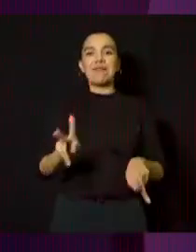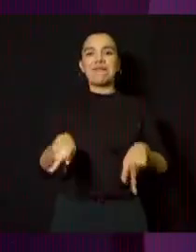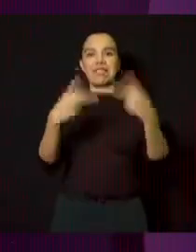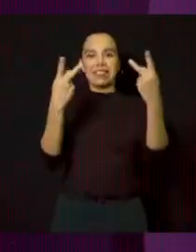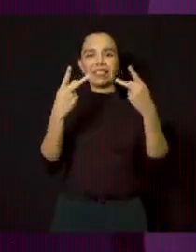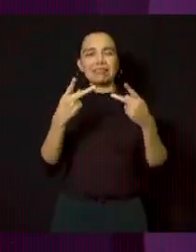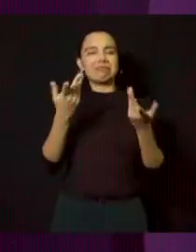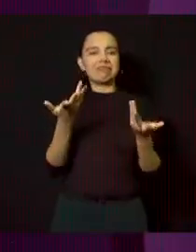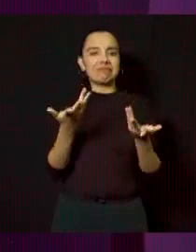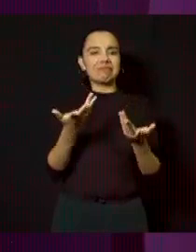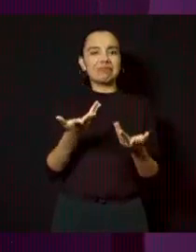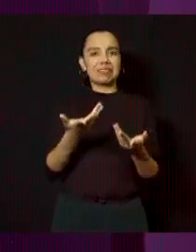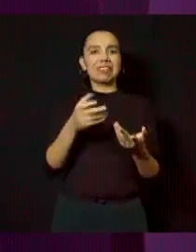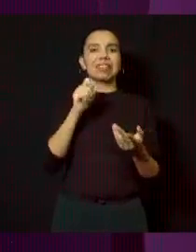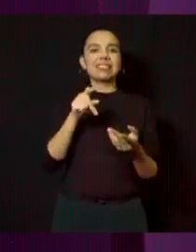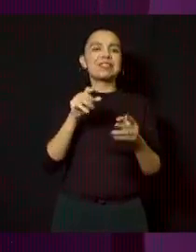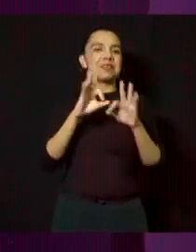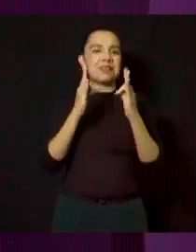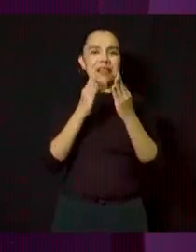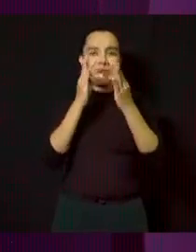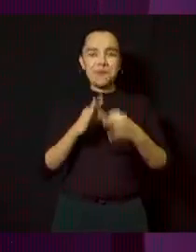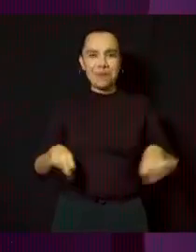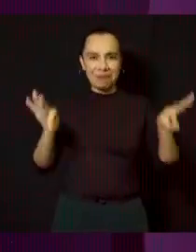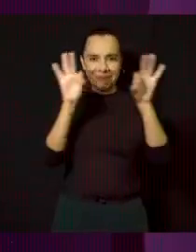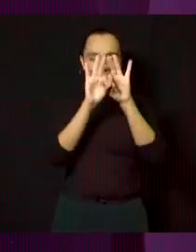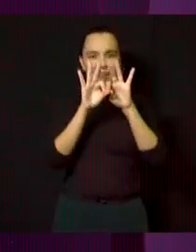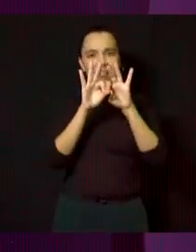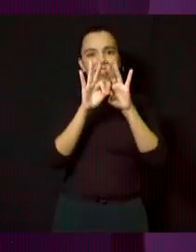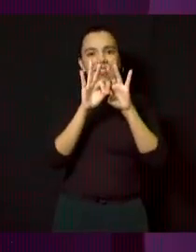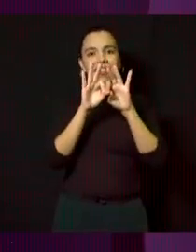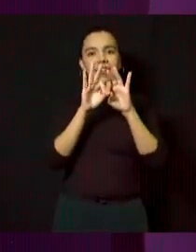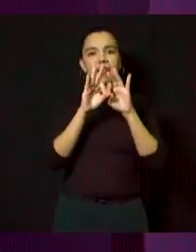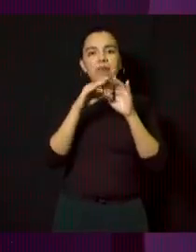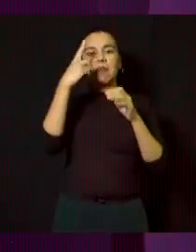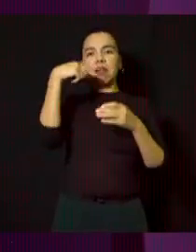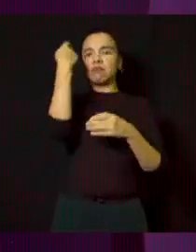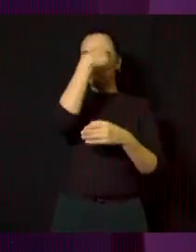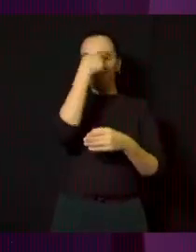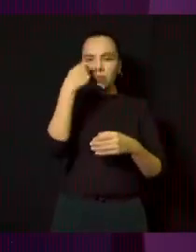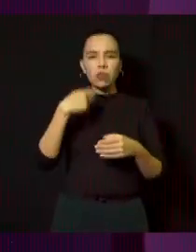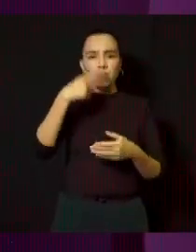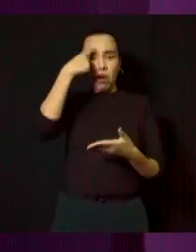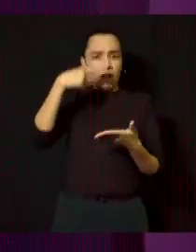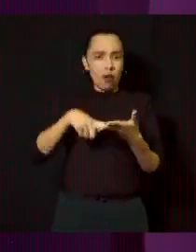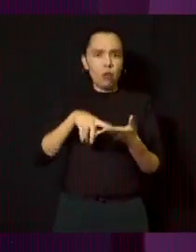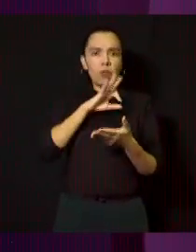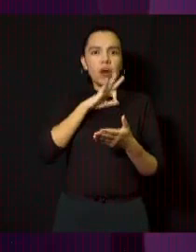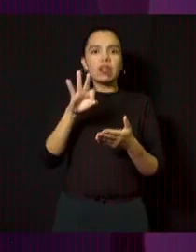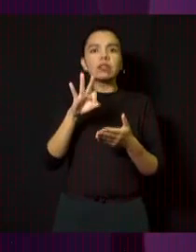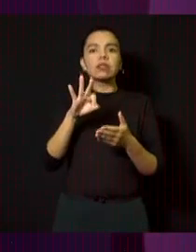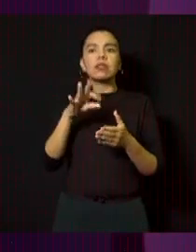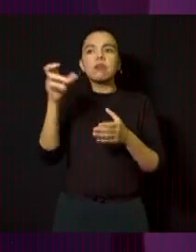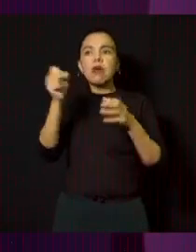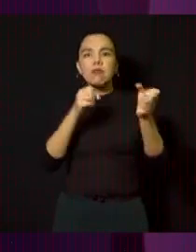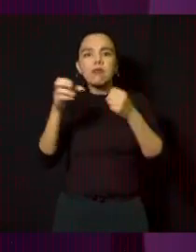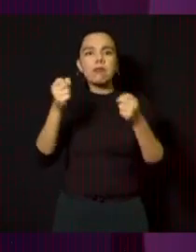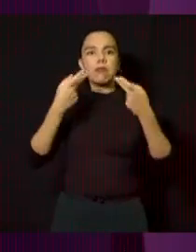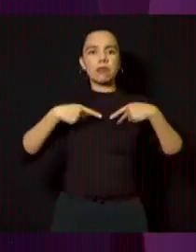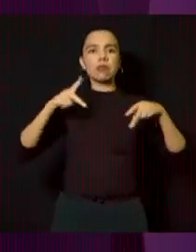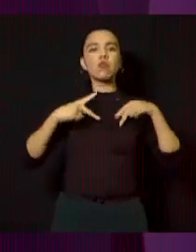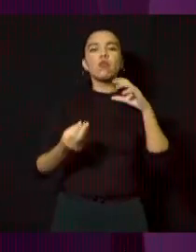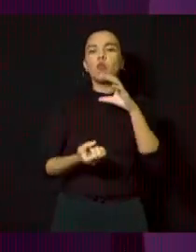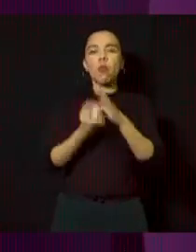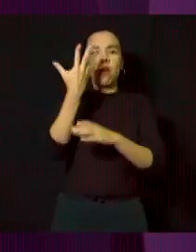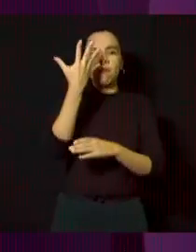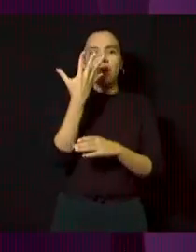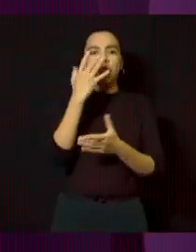forma muy importante el hecho de la cosmética, ¿no? Creo que puedes llegar a gente nueva, a través de simplemente